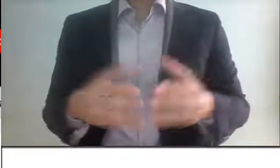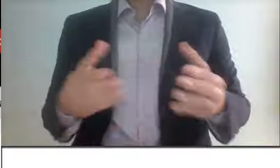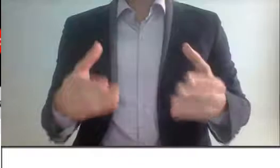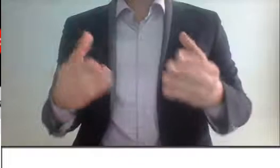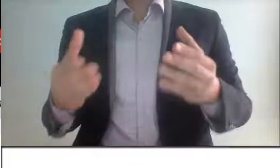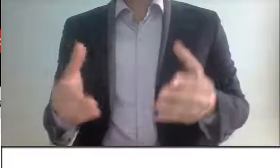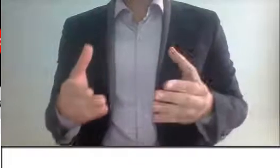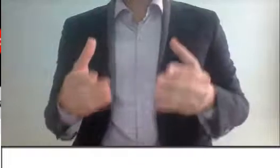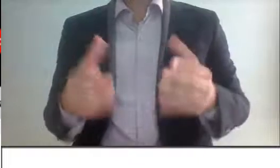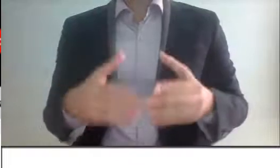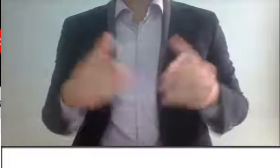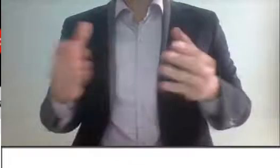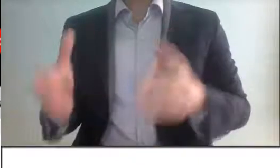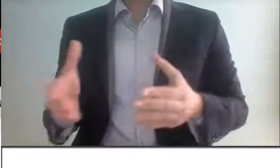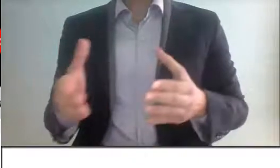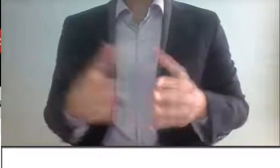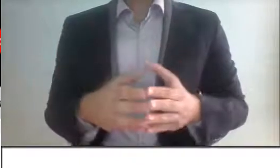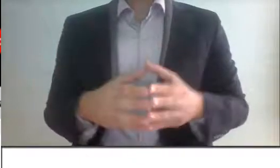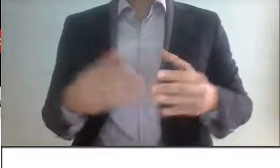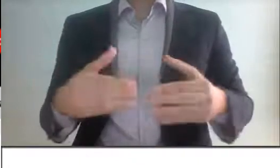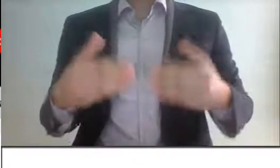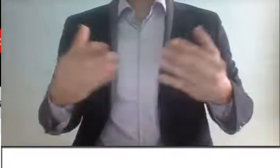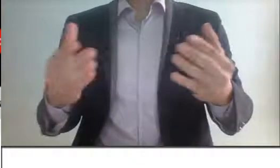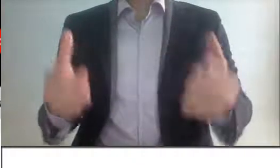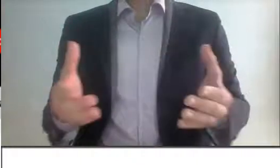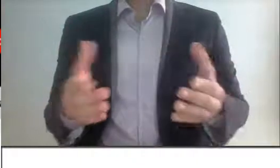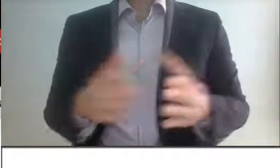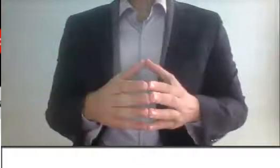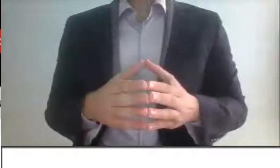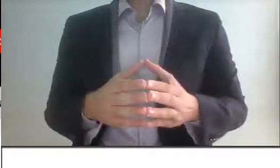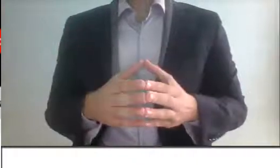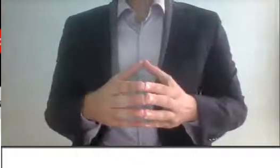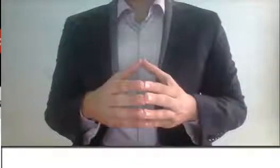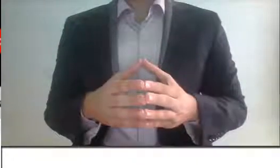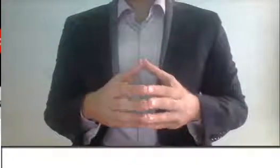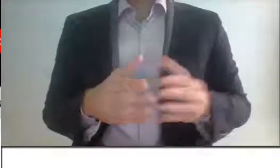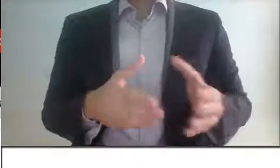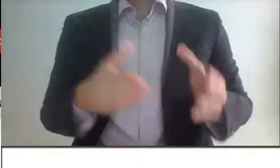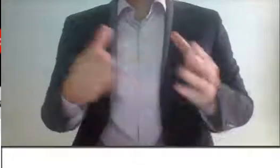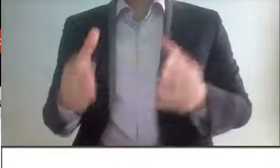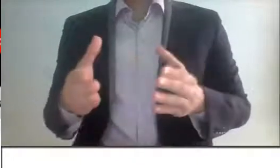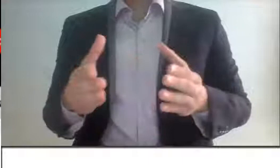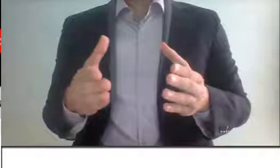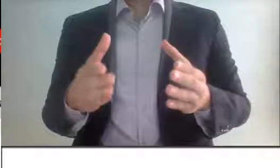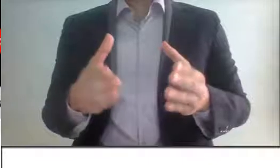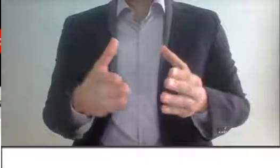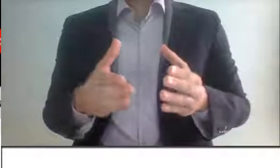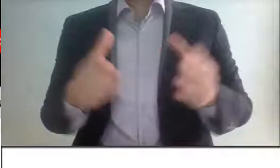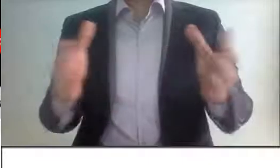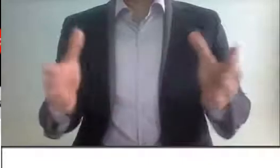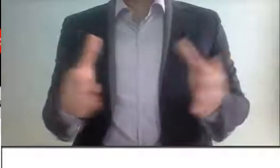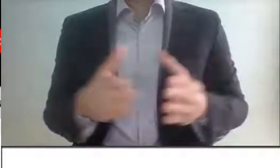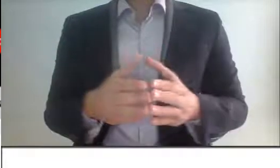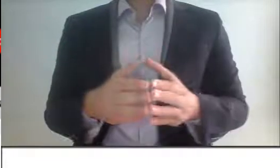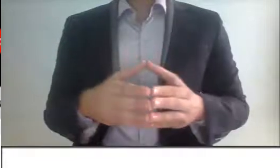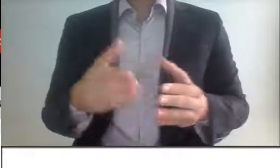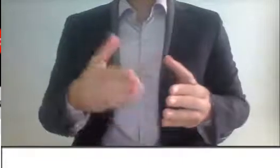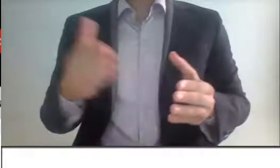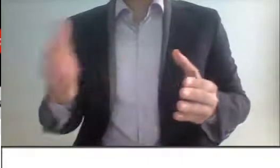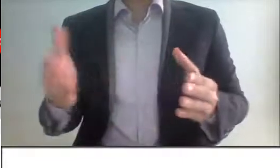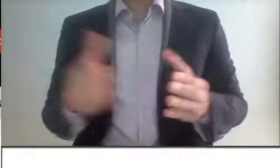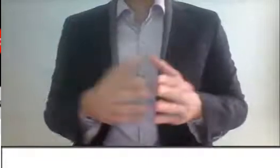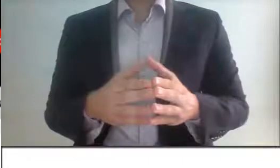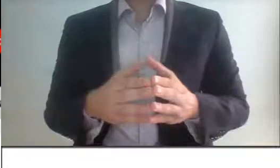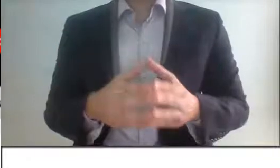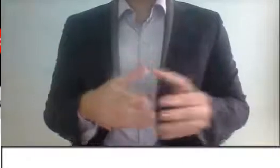nos da un total de cerca de 15,000 millones de pesos. Ese contrato que dice Calderón, que es un excelente contrato,